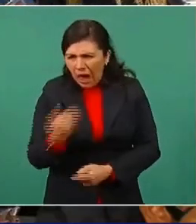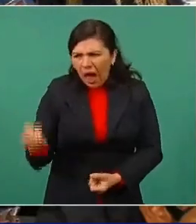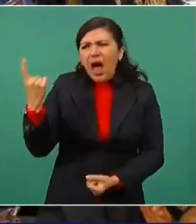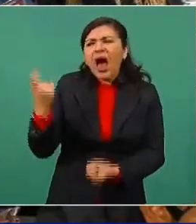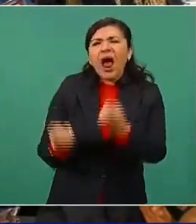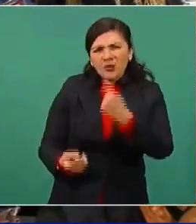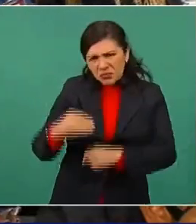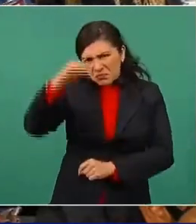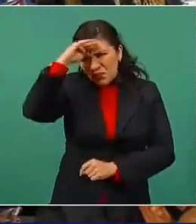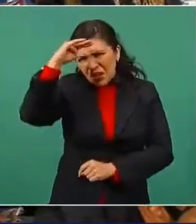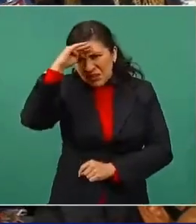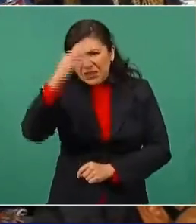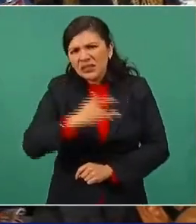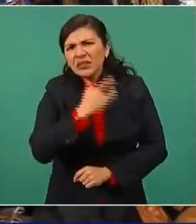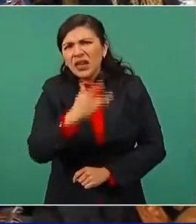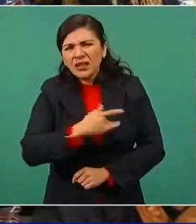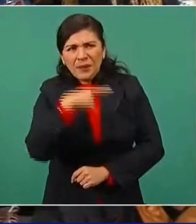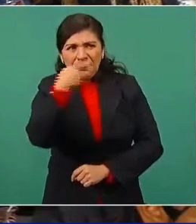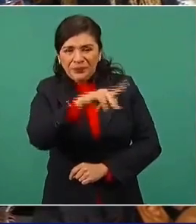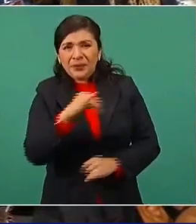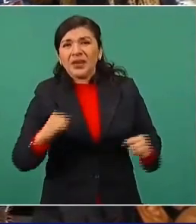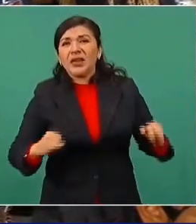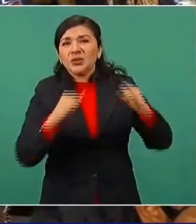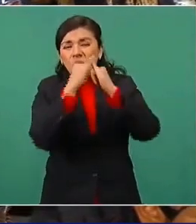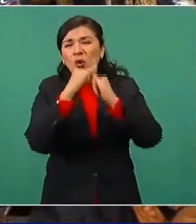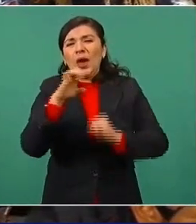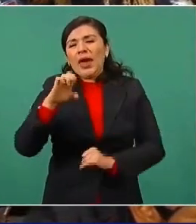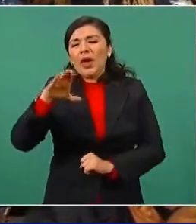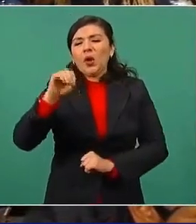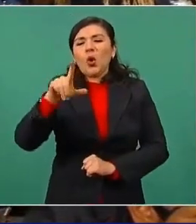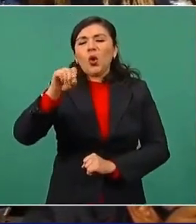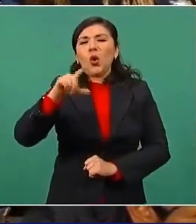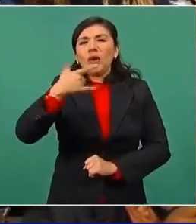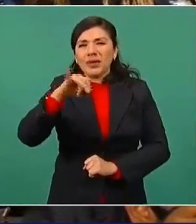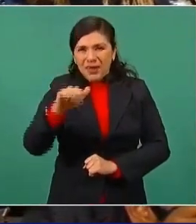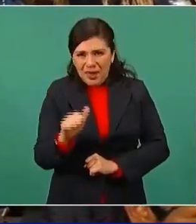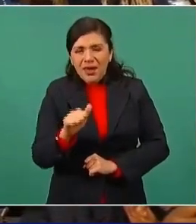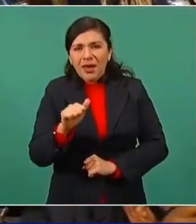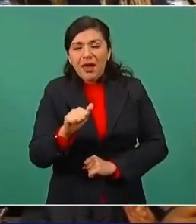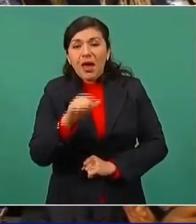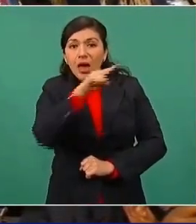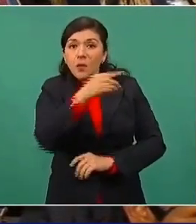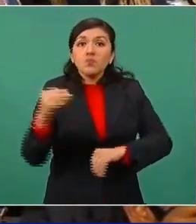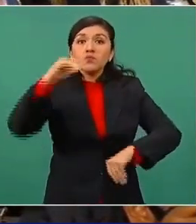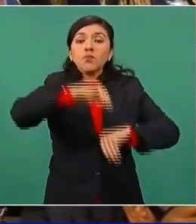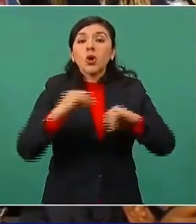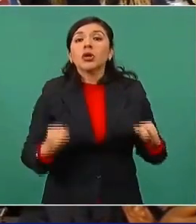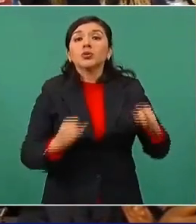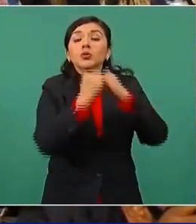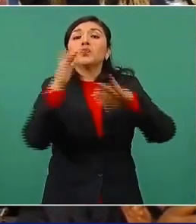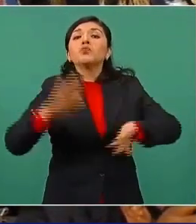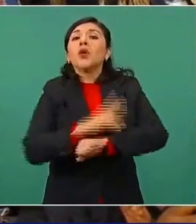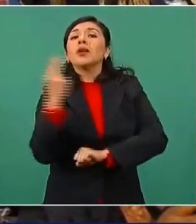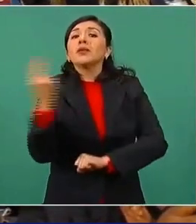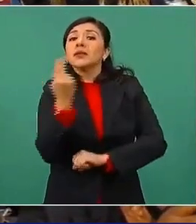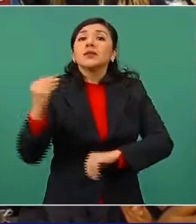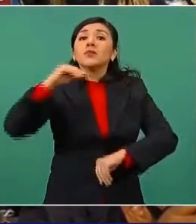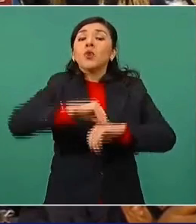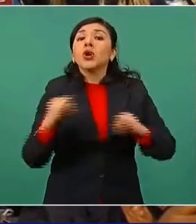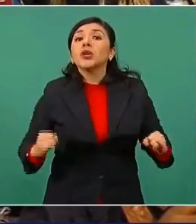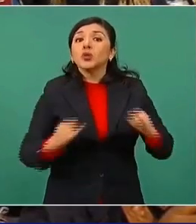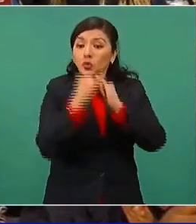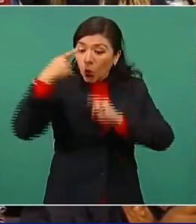existe en la fundamentación del Instituto Nacional de Ecología y Cambio Climático, está ahí porque se considera que se requiere una institución